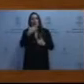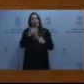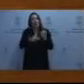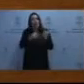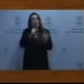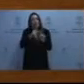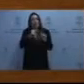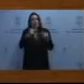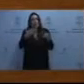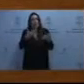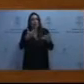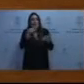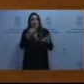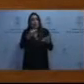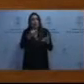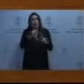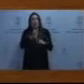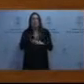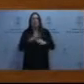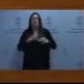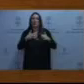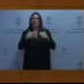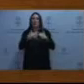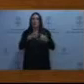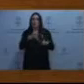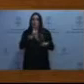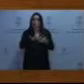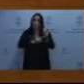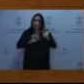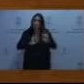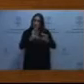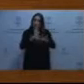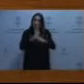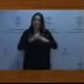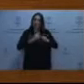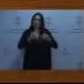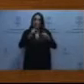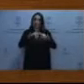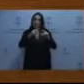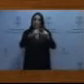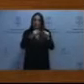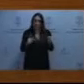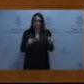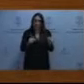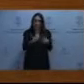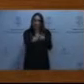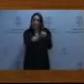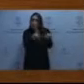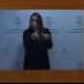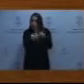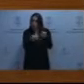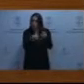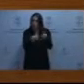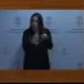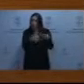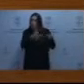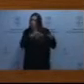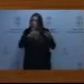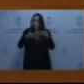el funcionamiento de un Parlamento, concretamente de la Junta General del Principado de Asturias, su carácter de control y su carácter de